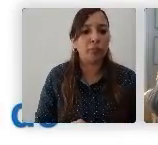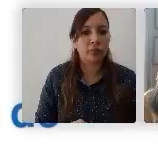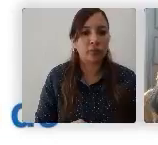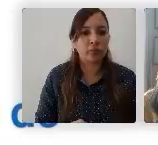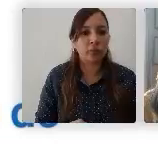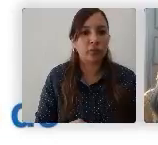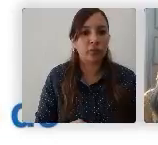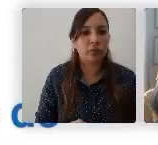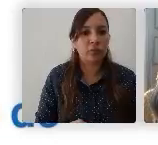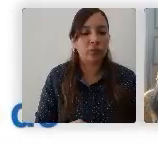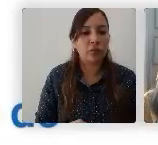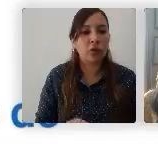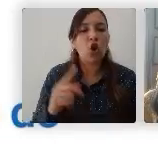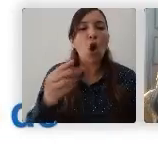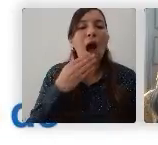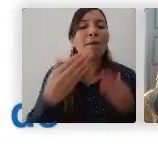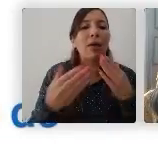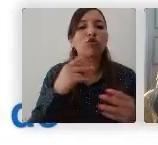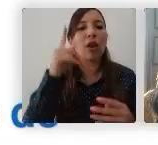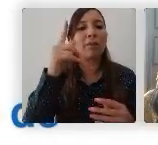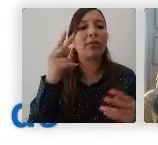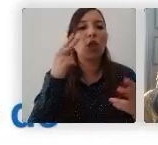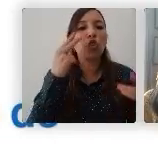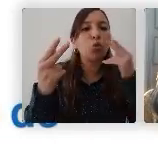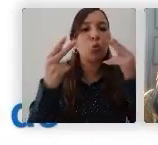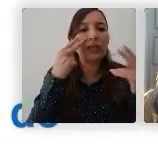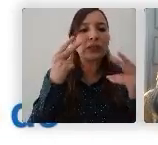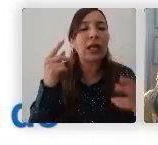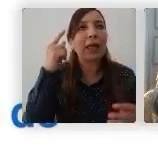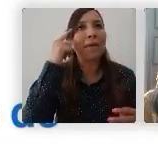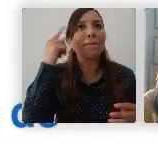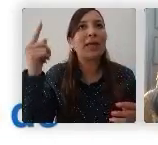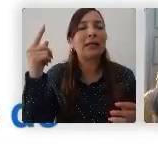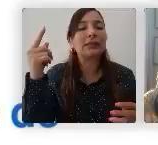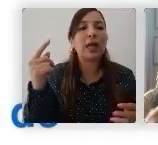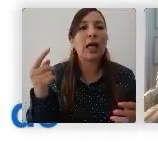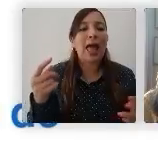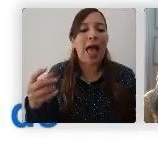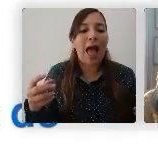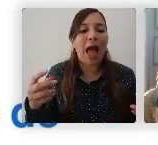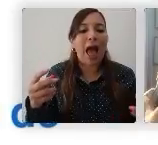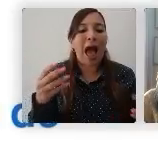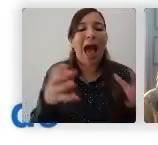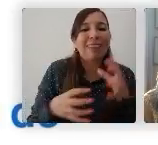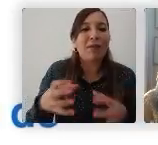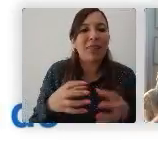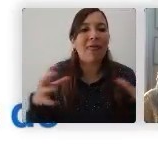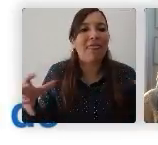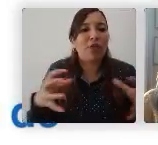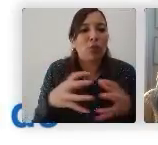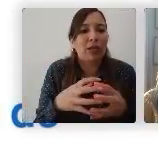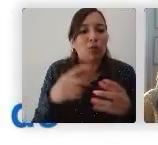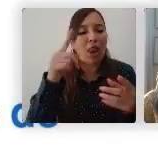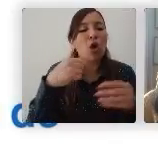se habla de un turista que se va a enfocar únicamente en realizar actividades de turismo comunitario sino que va a combinar con otra serie